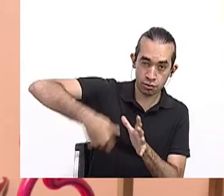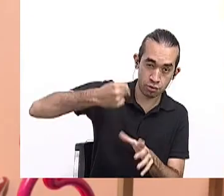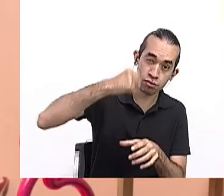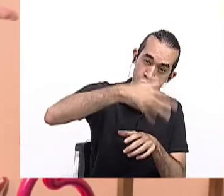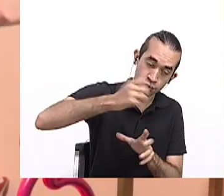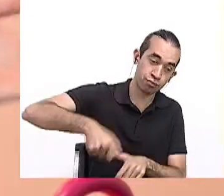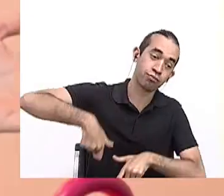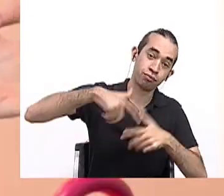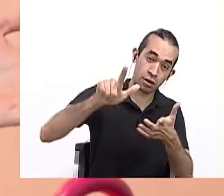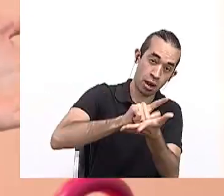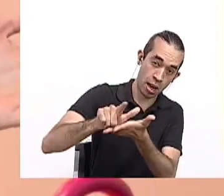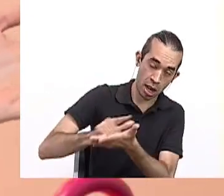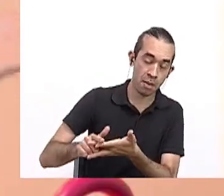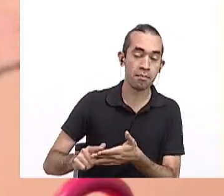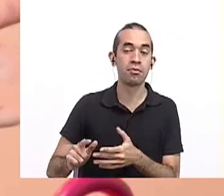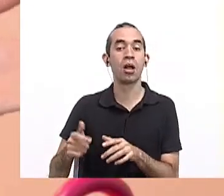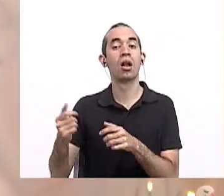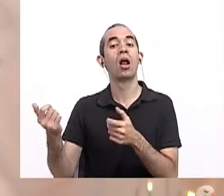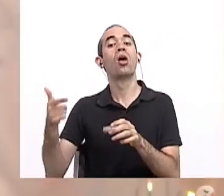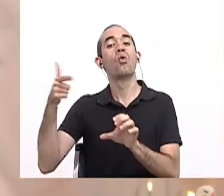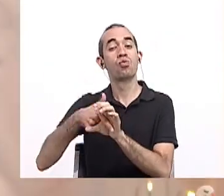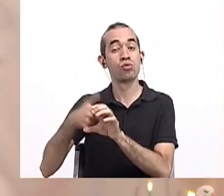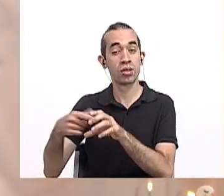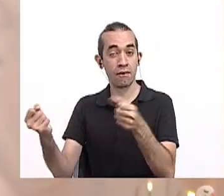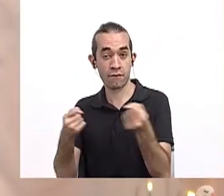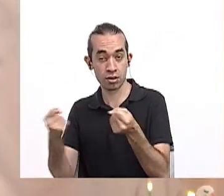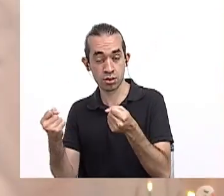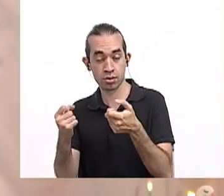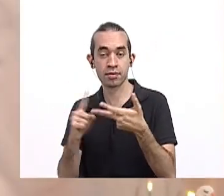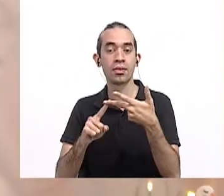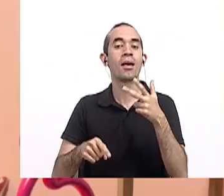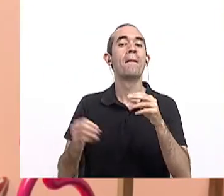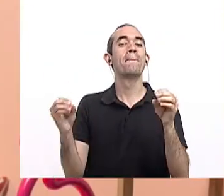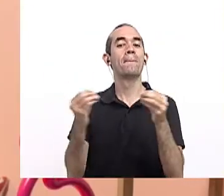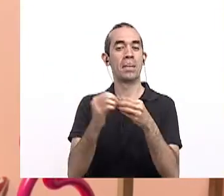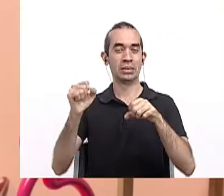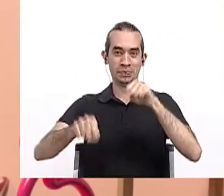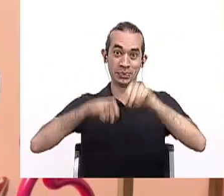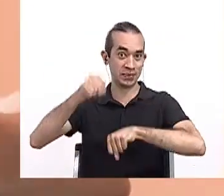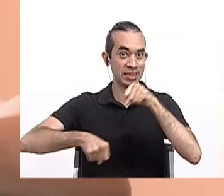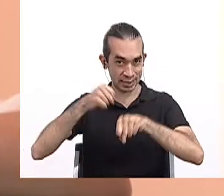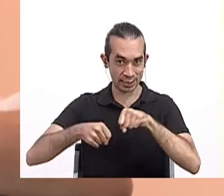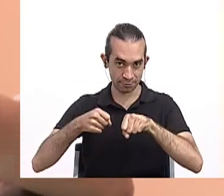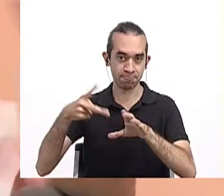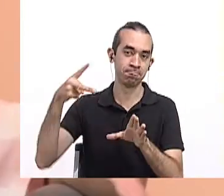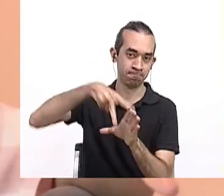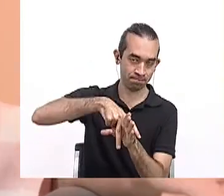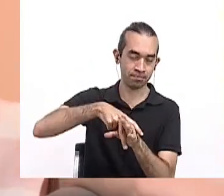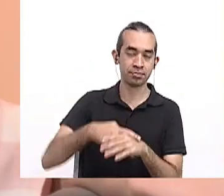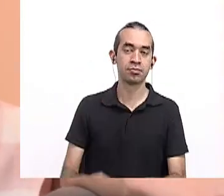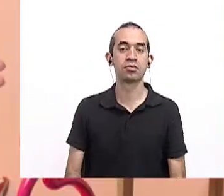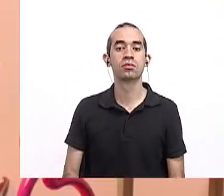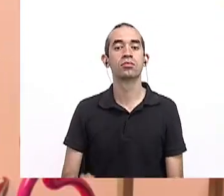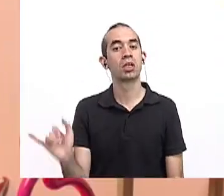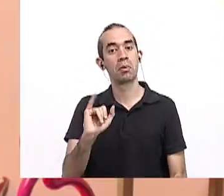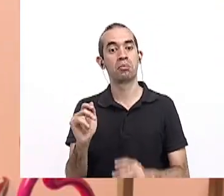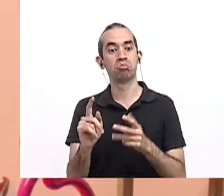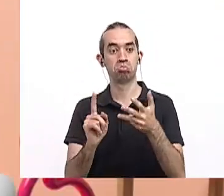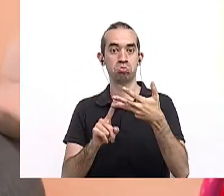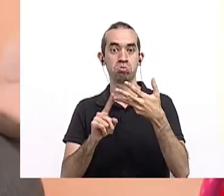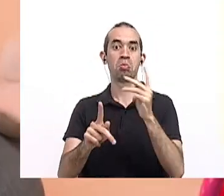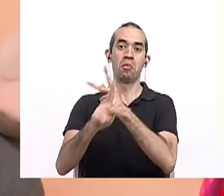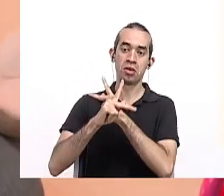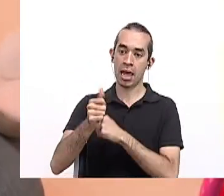menos los medios de transporte de combustible fósil y usar más las bicicletas además proteger fuentes de agua proteger